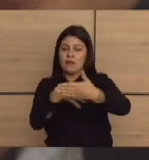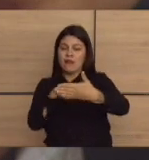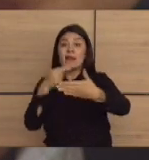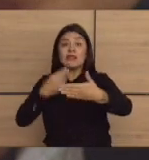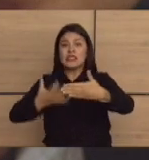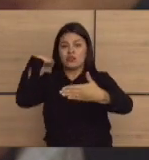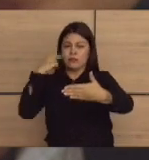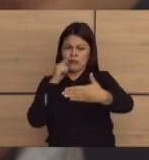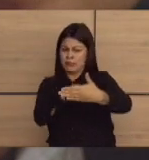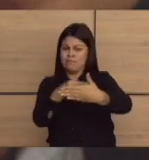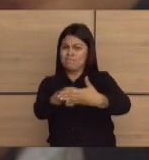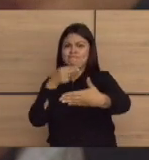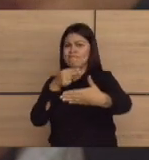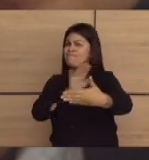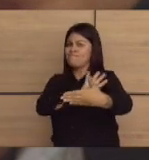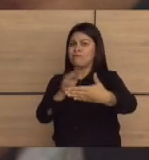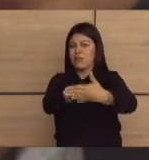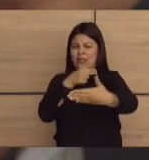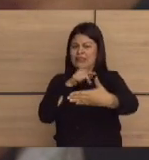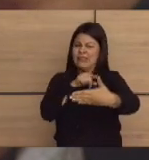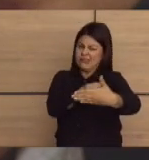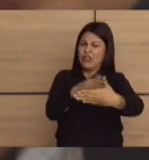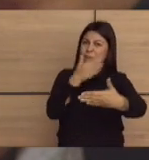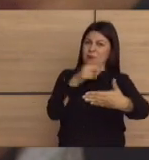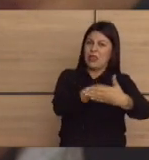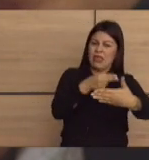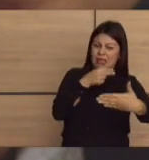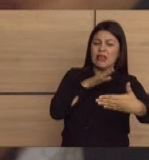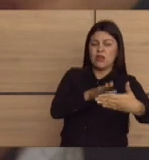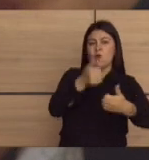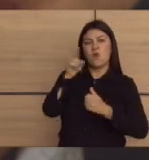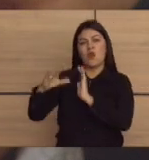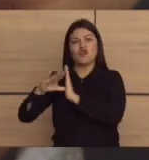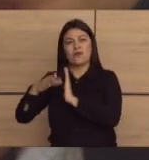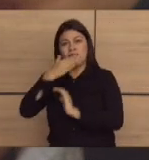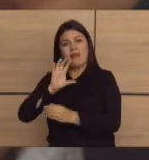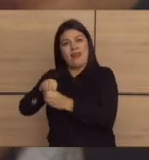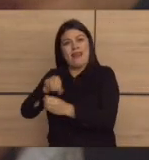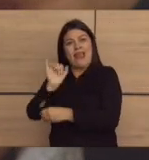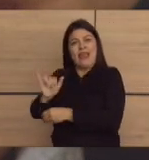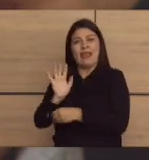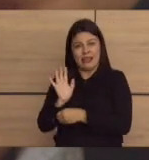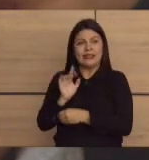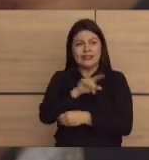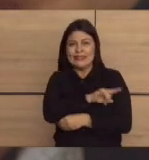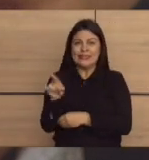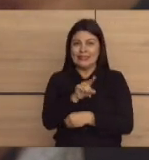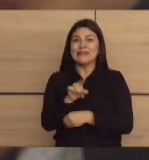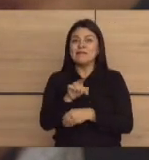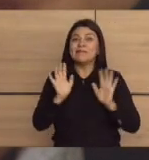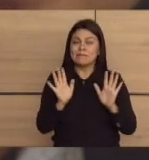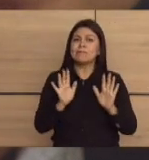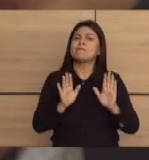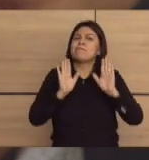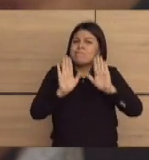una idea que había que mezclarla dentro del contenido de las ciencias sociales. Pero resulta que en esa